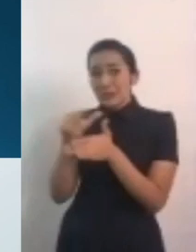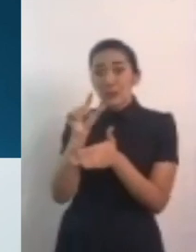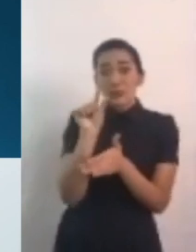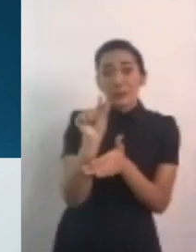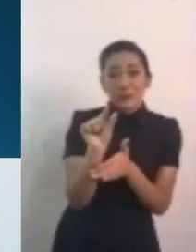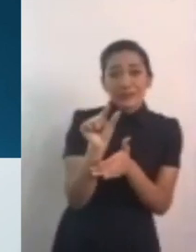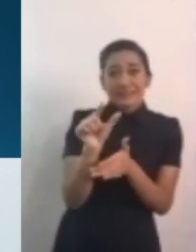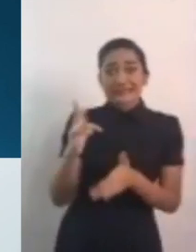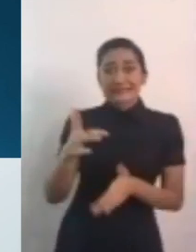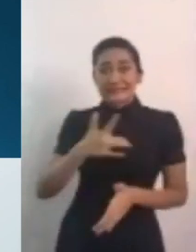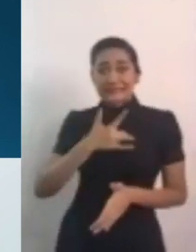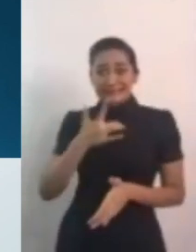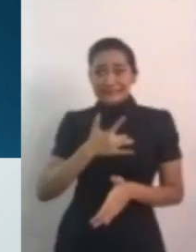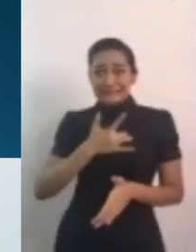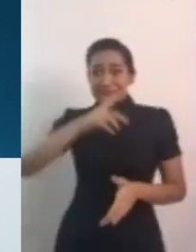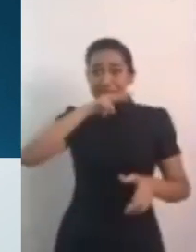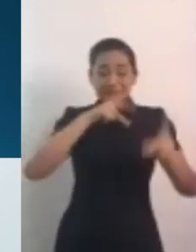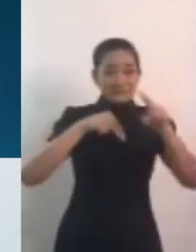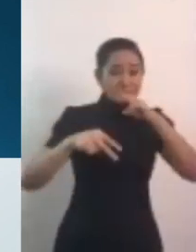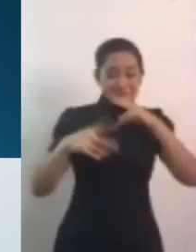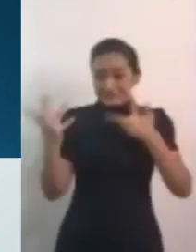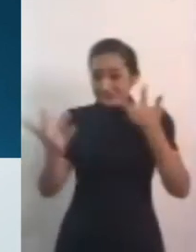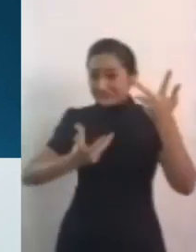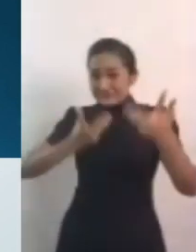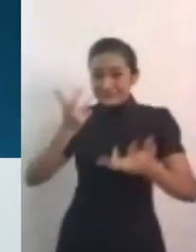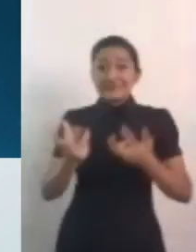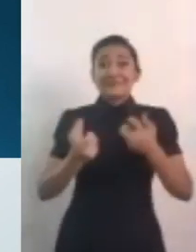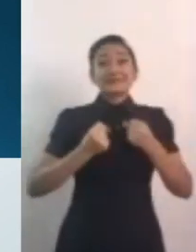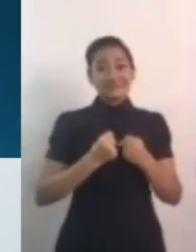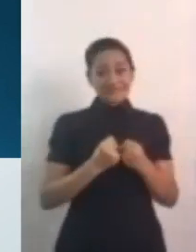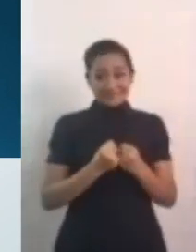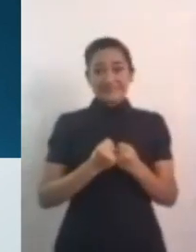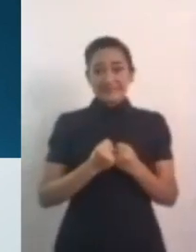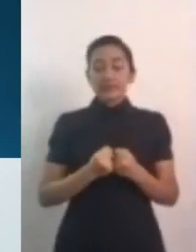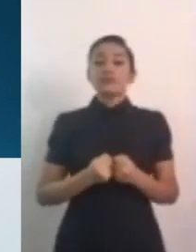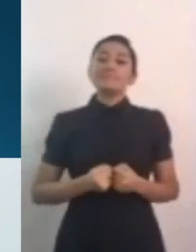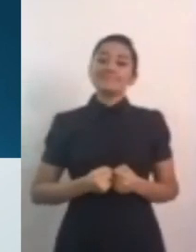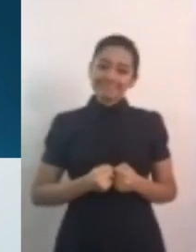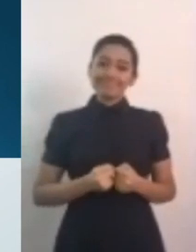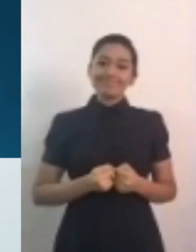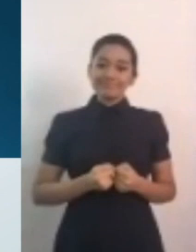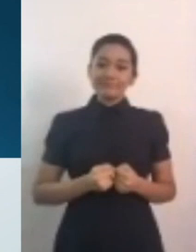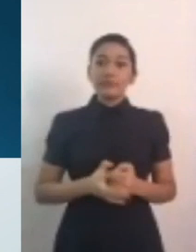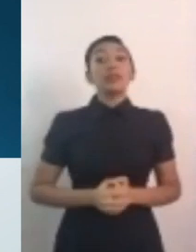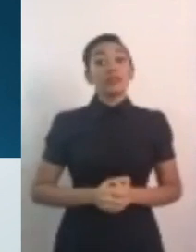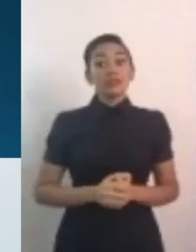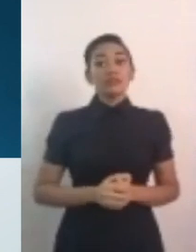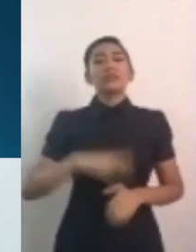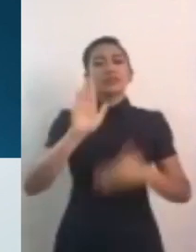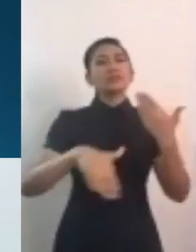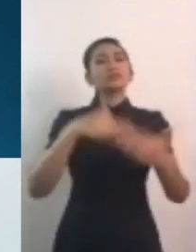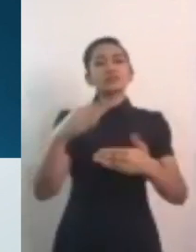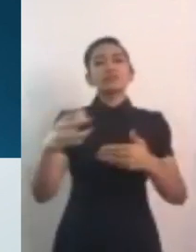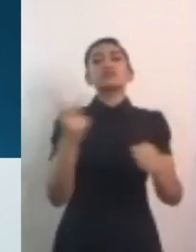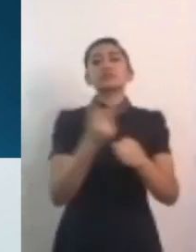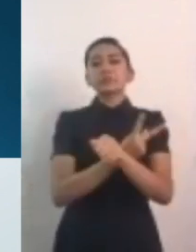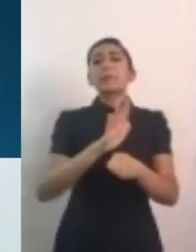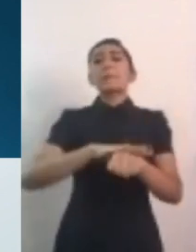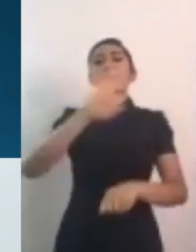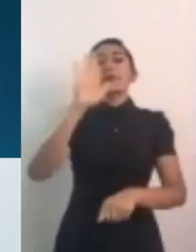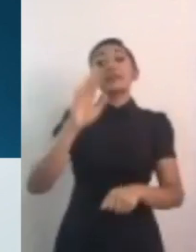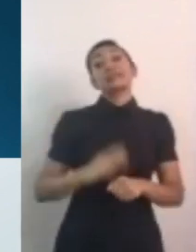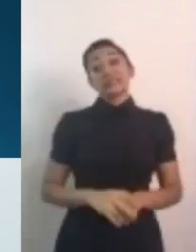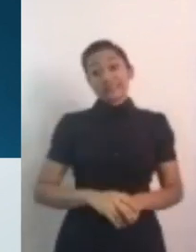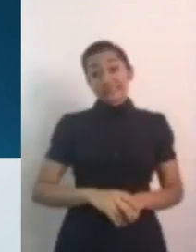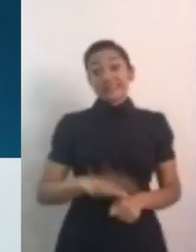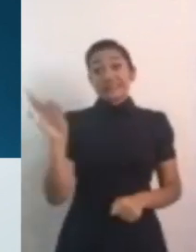estrés bajo estas condiciones. Pasamos a la 8. Hay aparte sensaciones directamente relacionadas